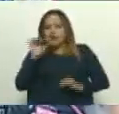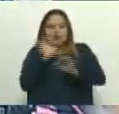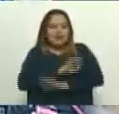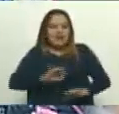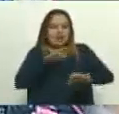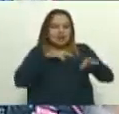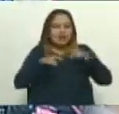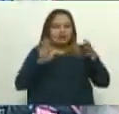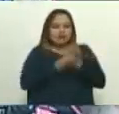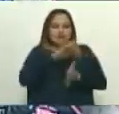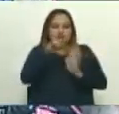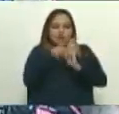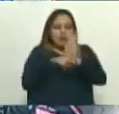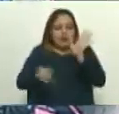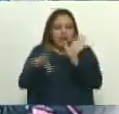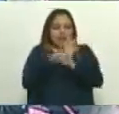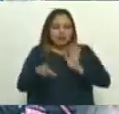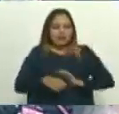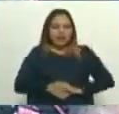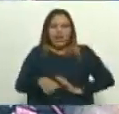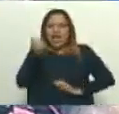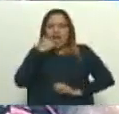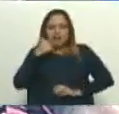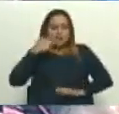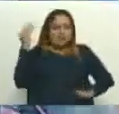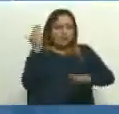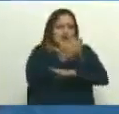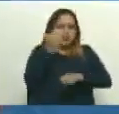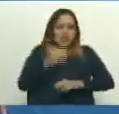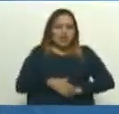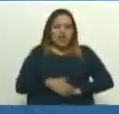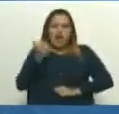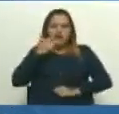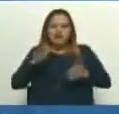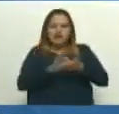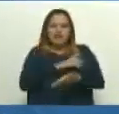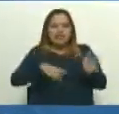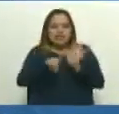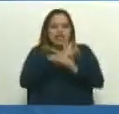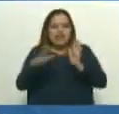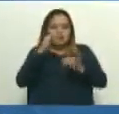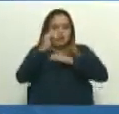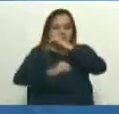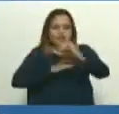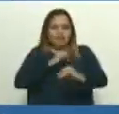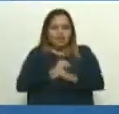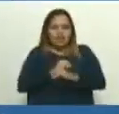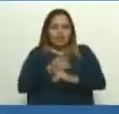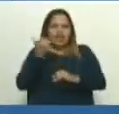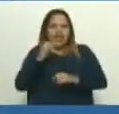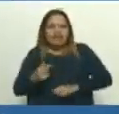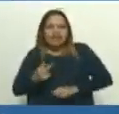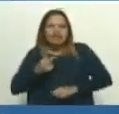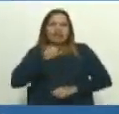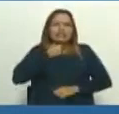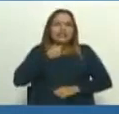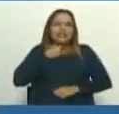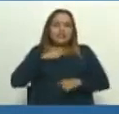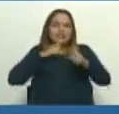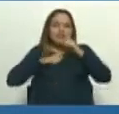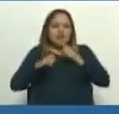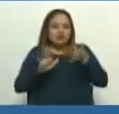ver con la legitimidad. Son groseras sanciones, violatorias del derecho internacional y que han asfixiado la